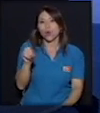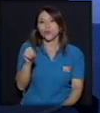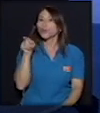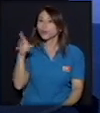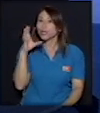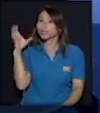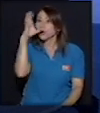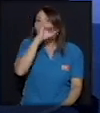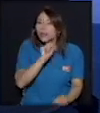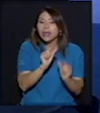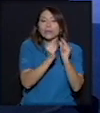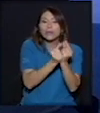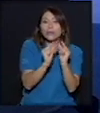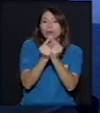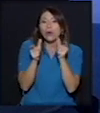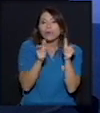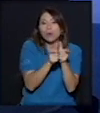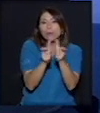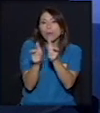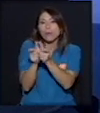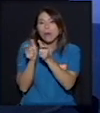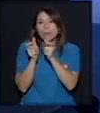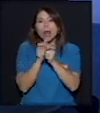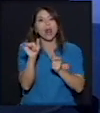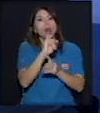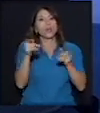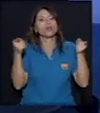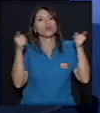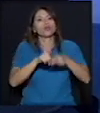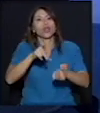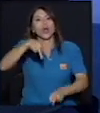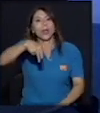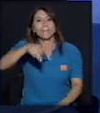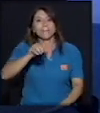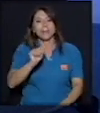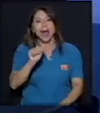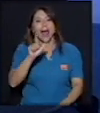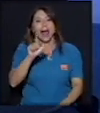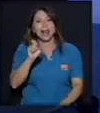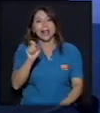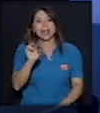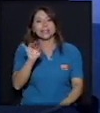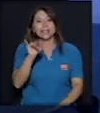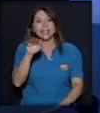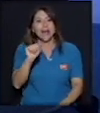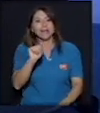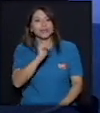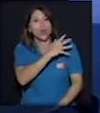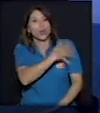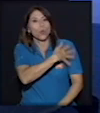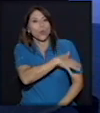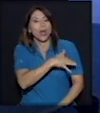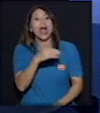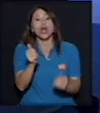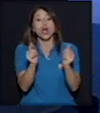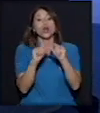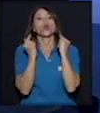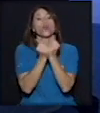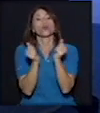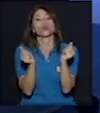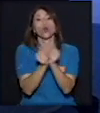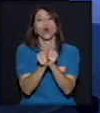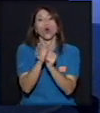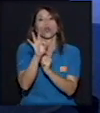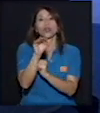de minorías. Lo mismo sucedió en Palestina, ¿verdad? Habían grupos que con Transjordania en ese momento pues se